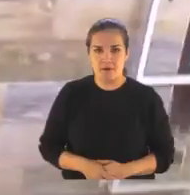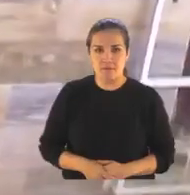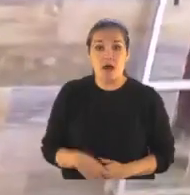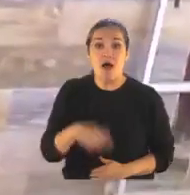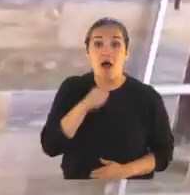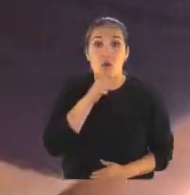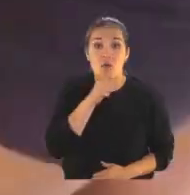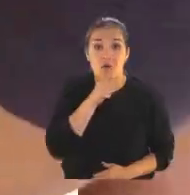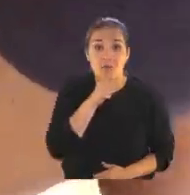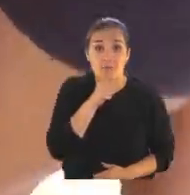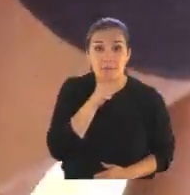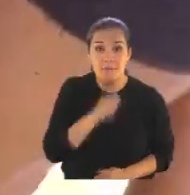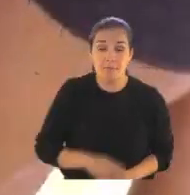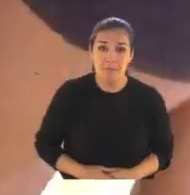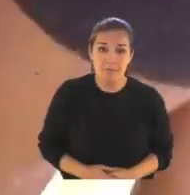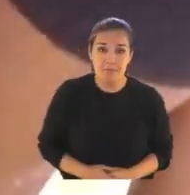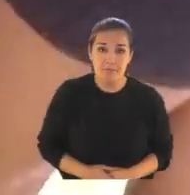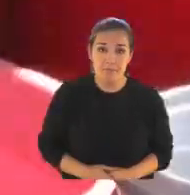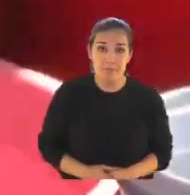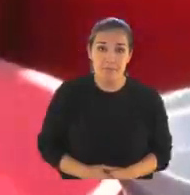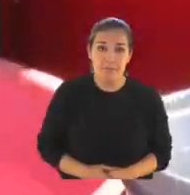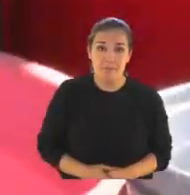agua.